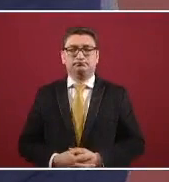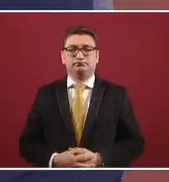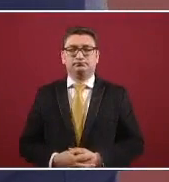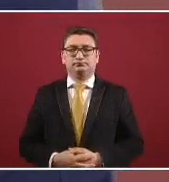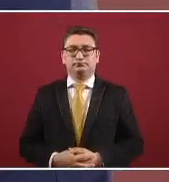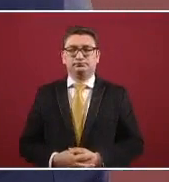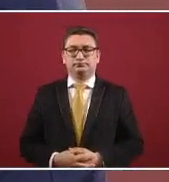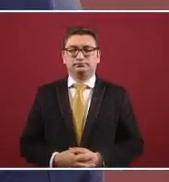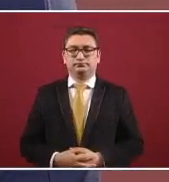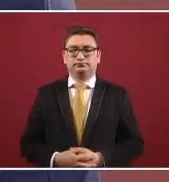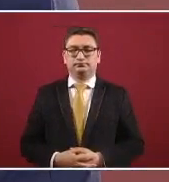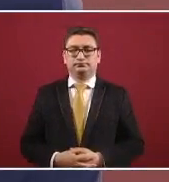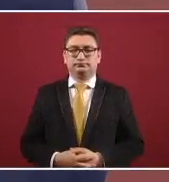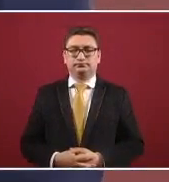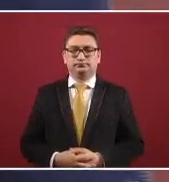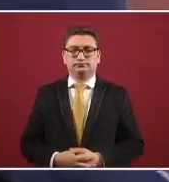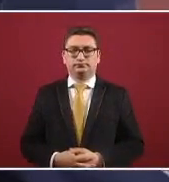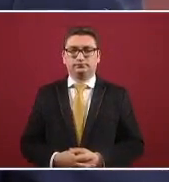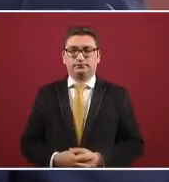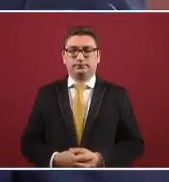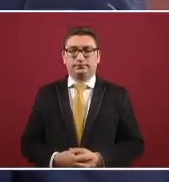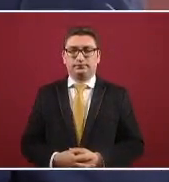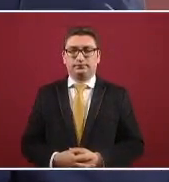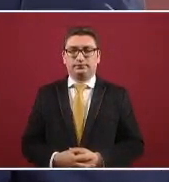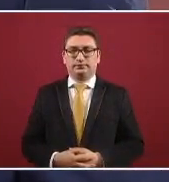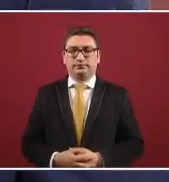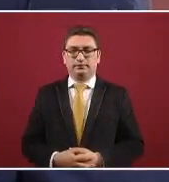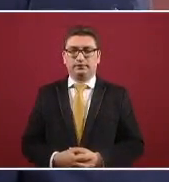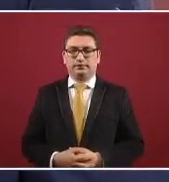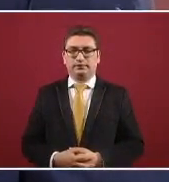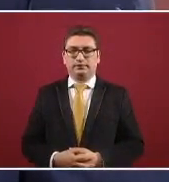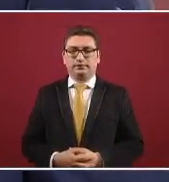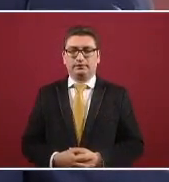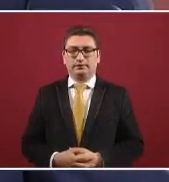y que tiene la función de